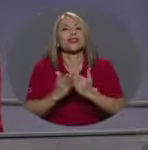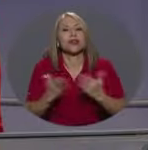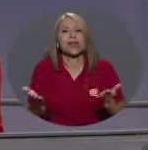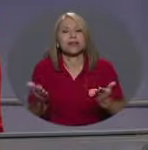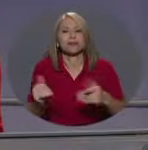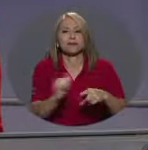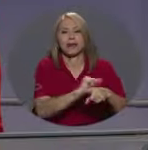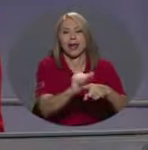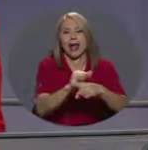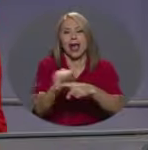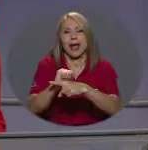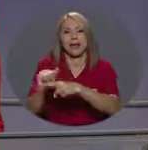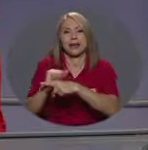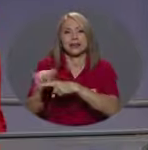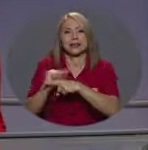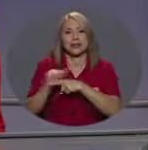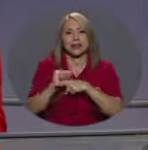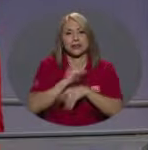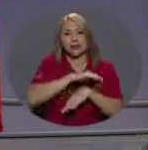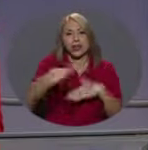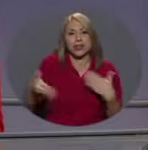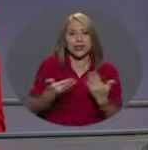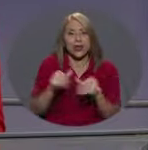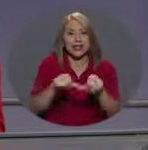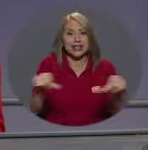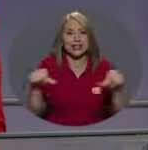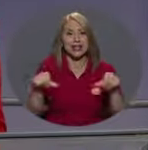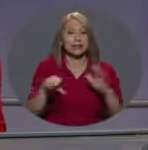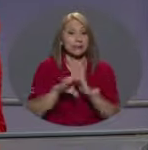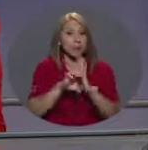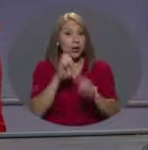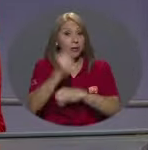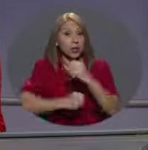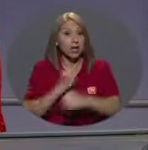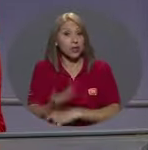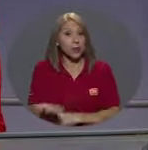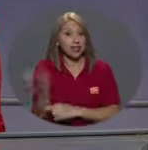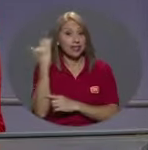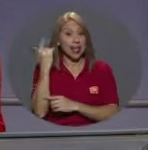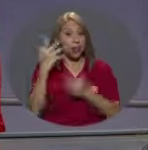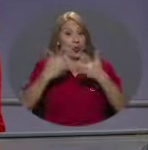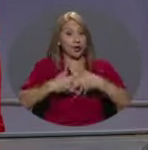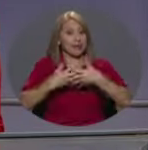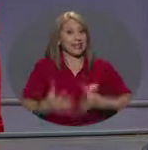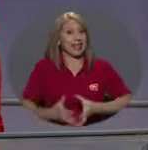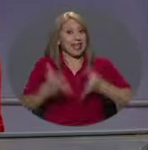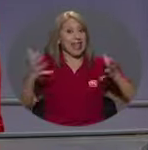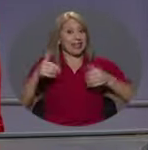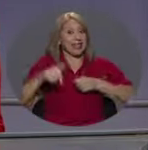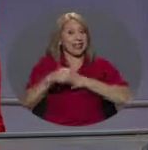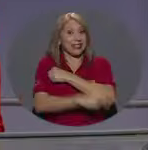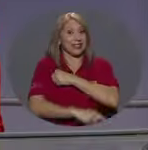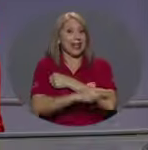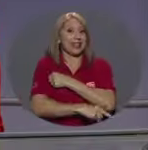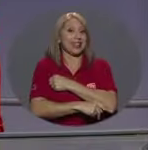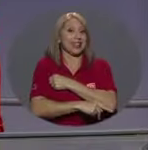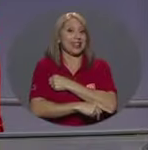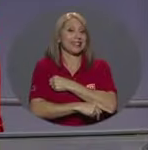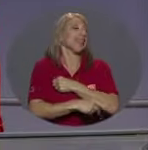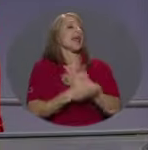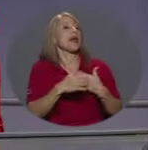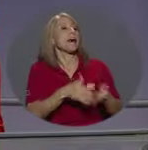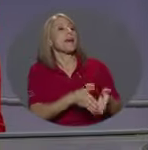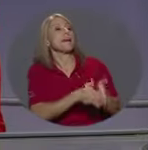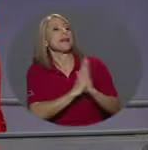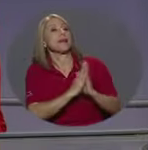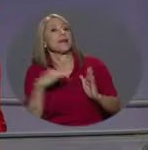tema de capacitación en todas estas áreas. Por ejemplo, el año pasado una empresa muy fuerte en este país solicitó un taller al